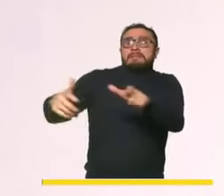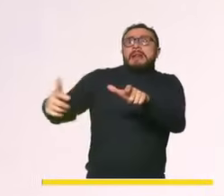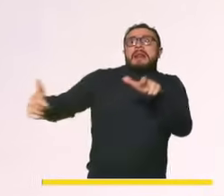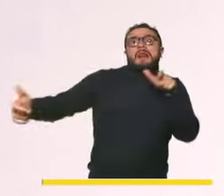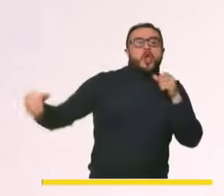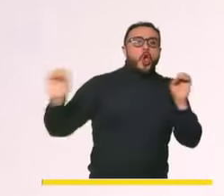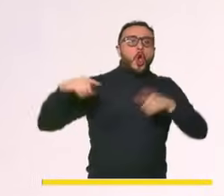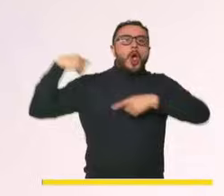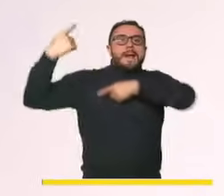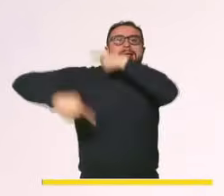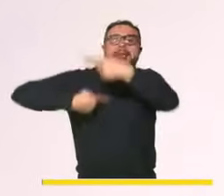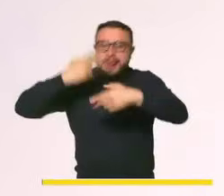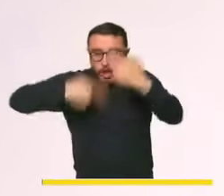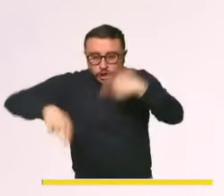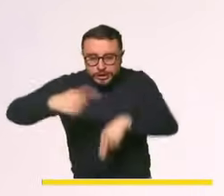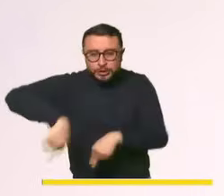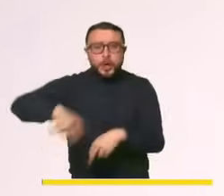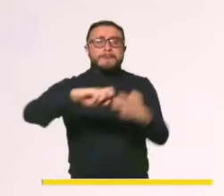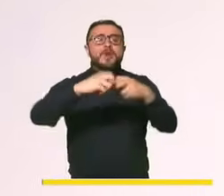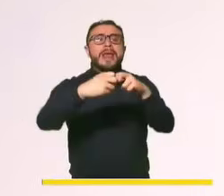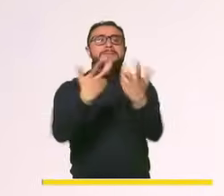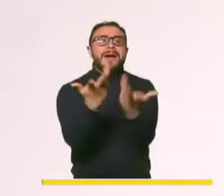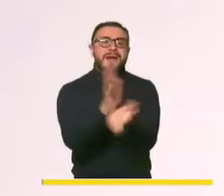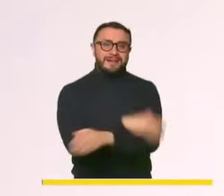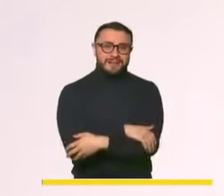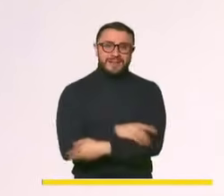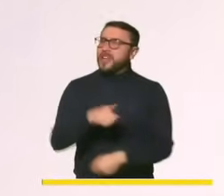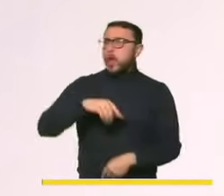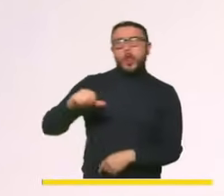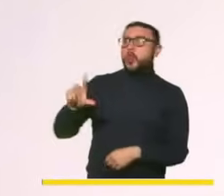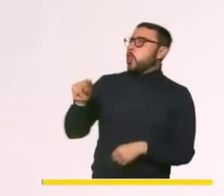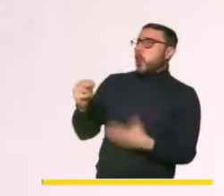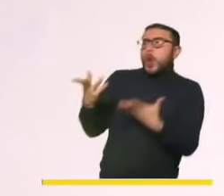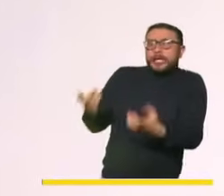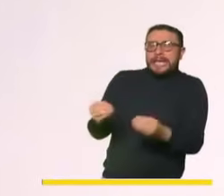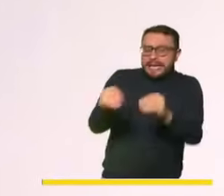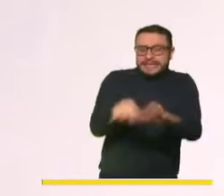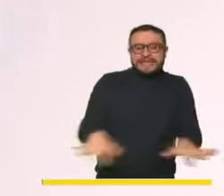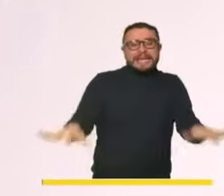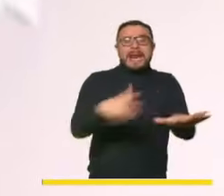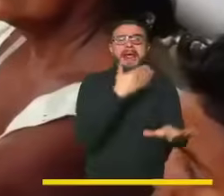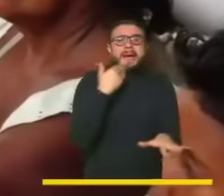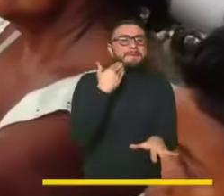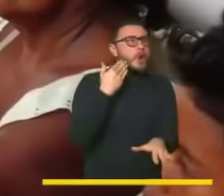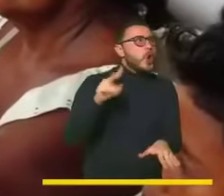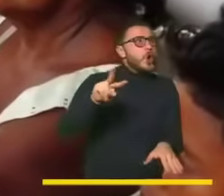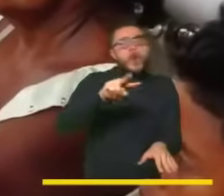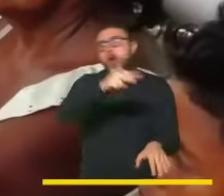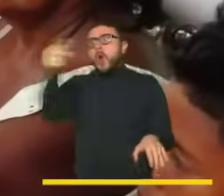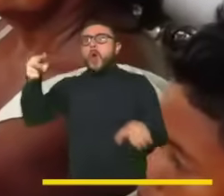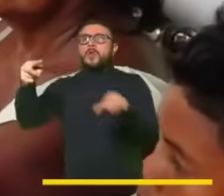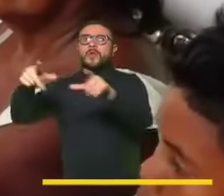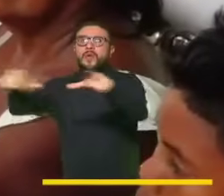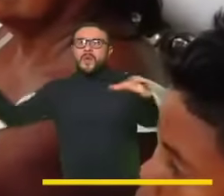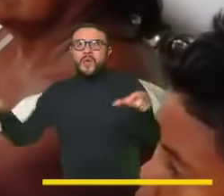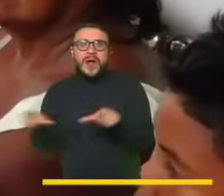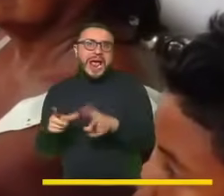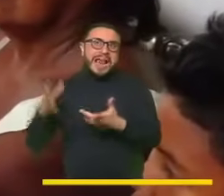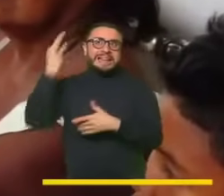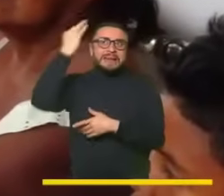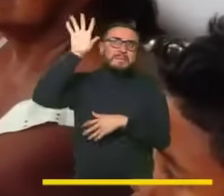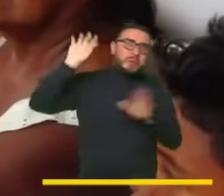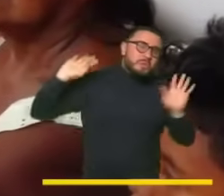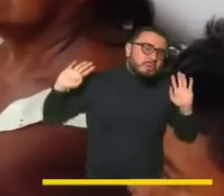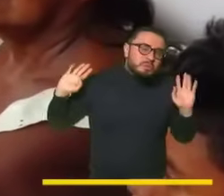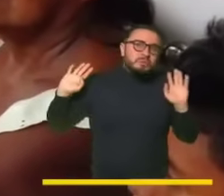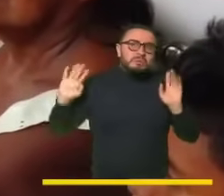se hereda a los hijos que ya no quieren tanto la tierra, que quieren estar en otros lugares, quizás